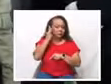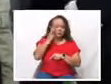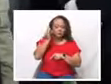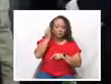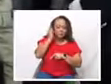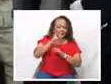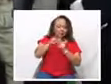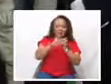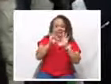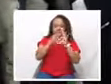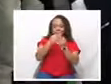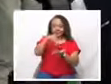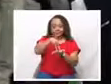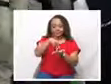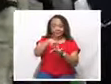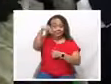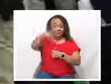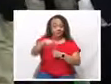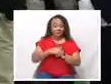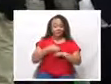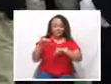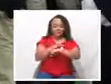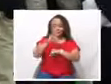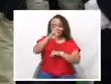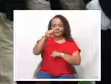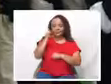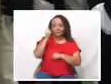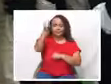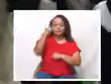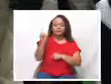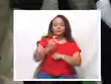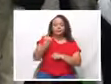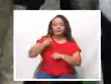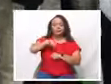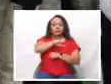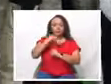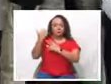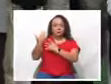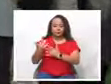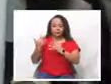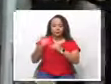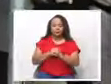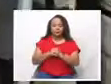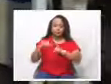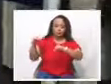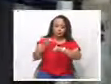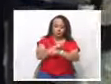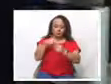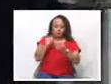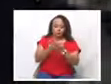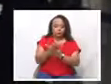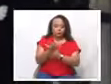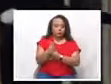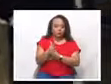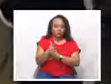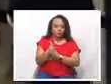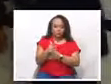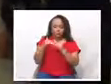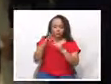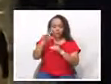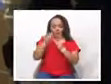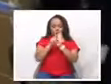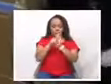de don Sherman están acá presentes en el aeropuerto Juan Santa María. Nada más estamos a la espera. El avión llegó hace más de media hora,